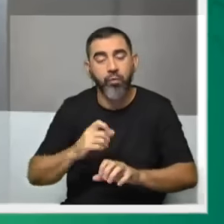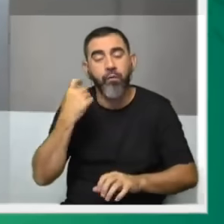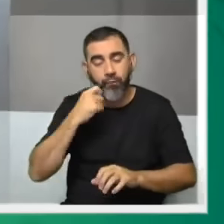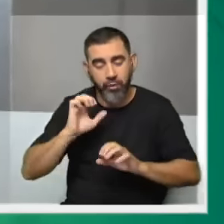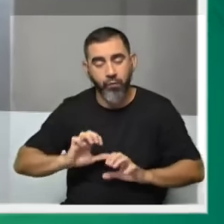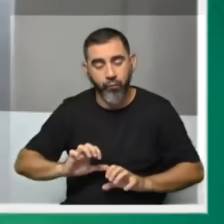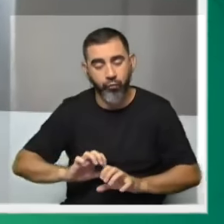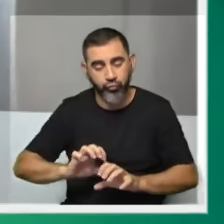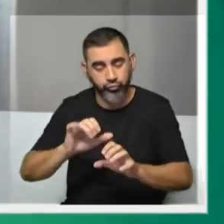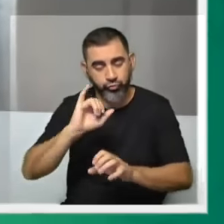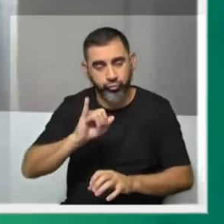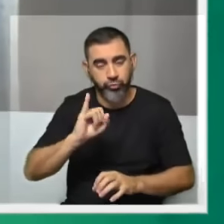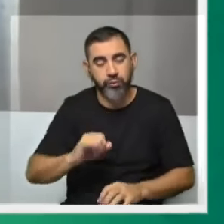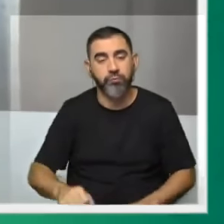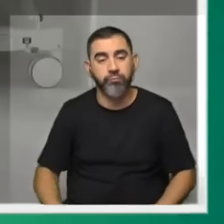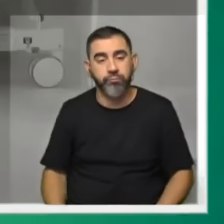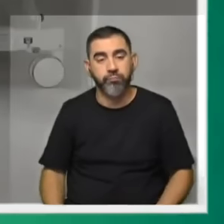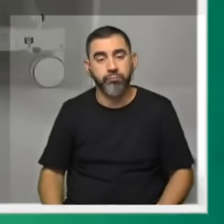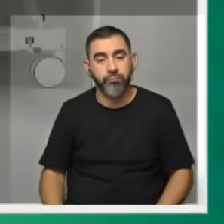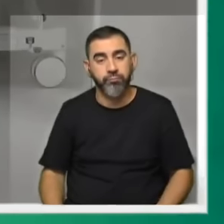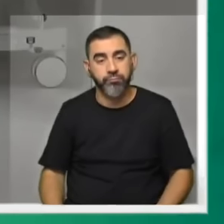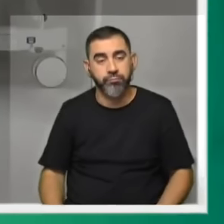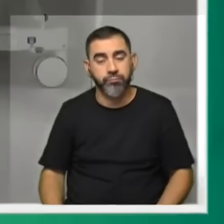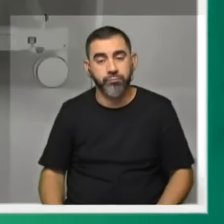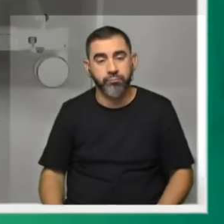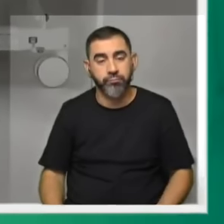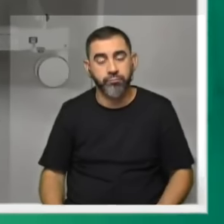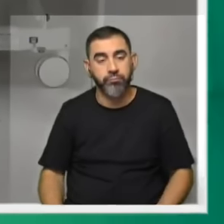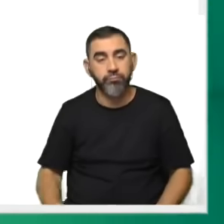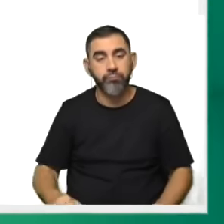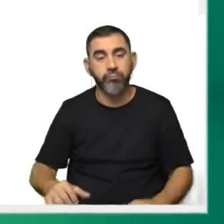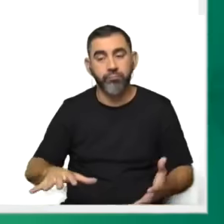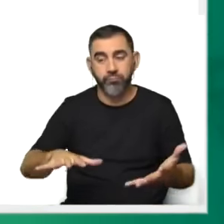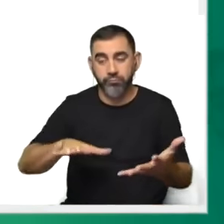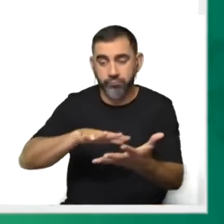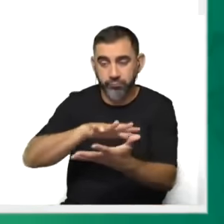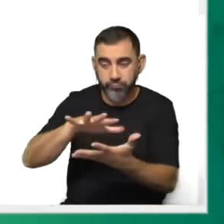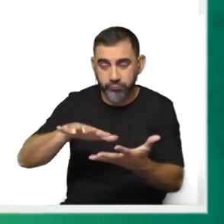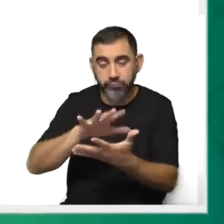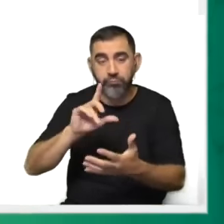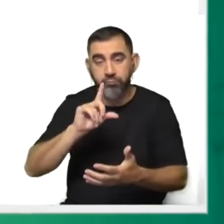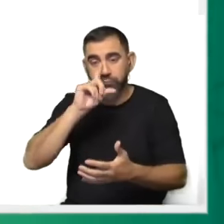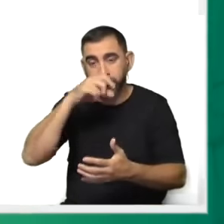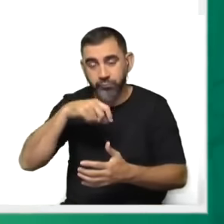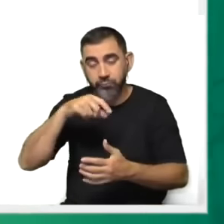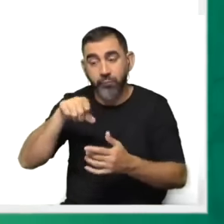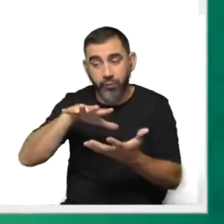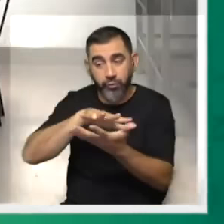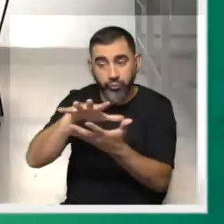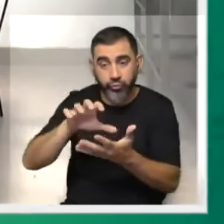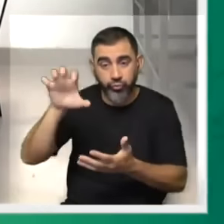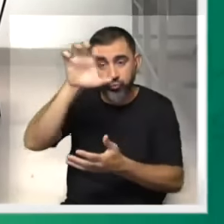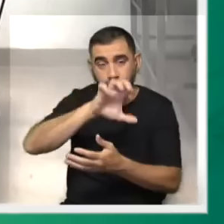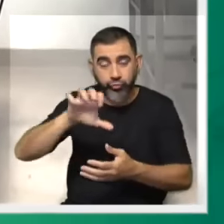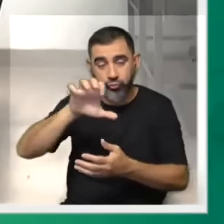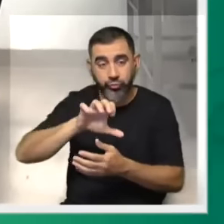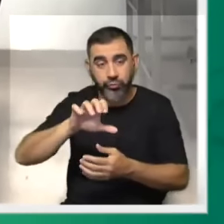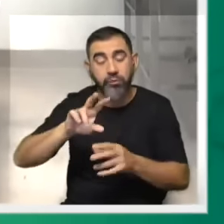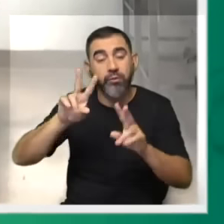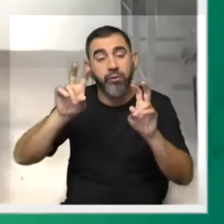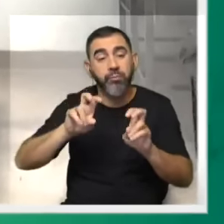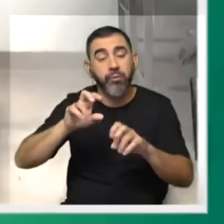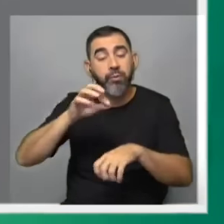recursos humanos eh las carencias de la zona y de la y de que hay en Montevideo particularmente pensando en esa zona tiene mucho más que ver